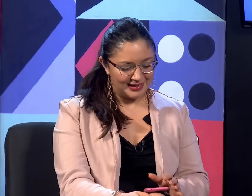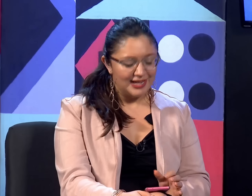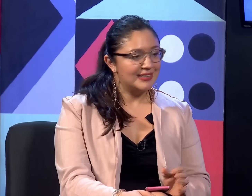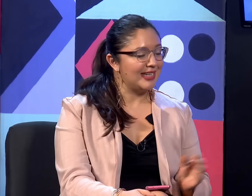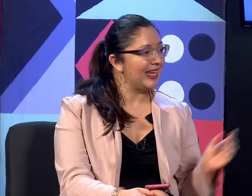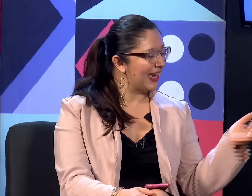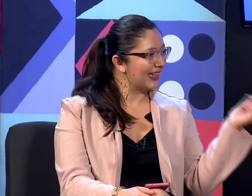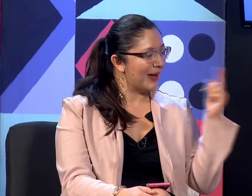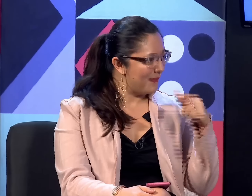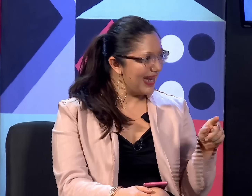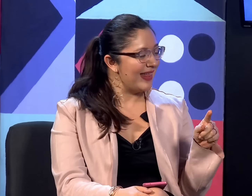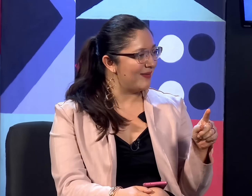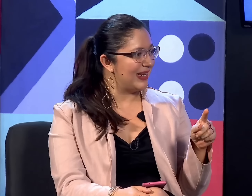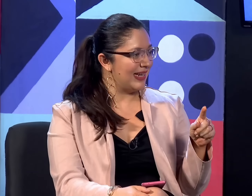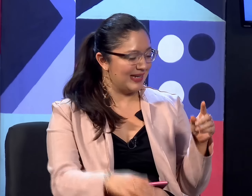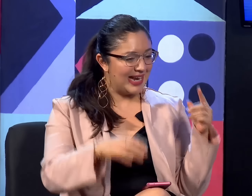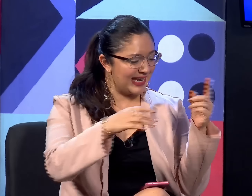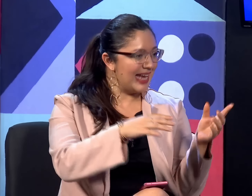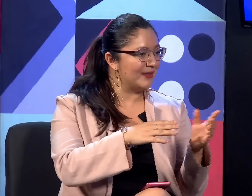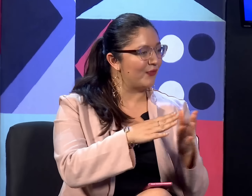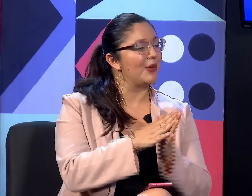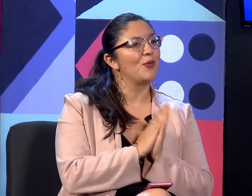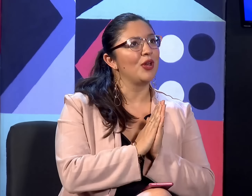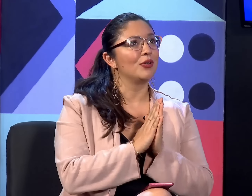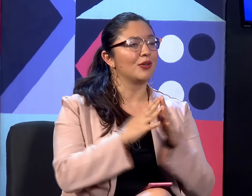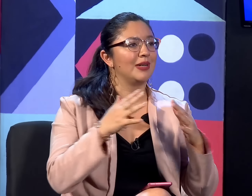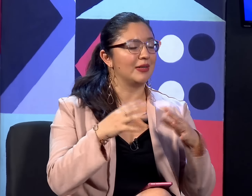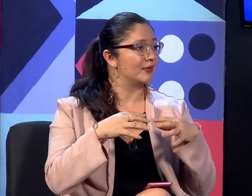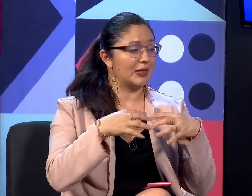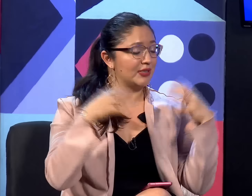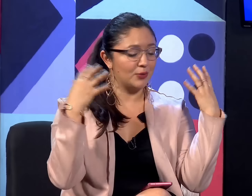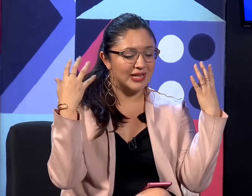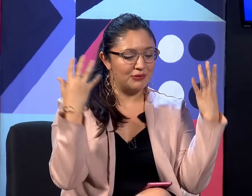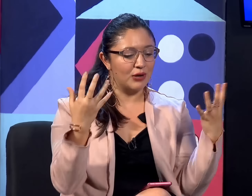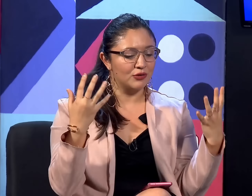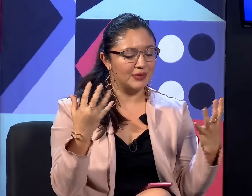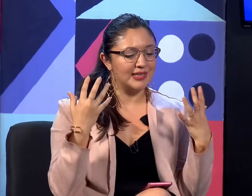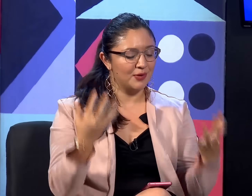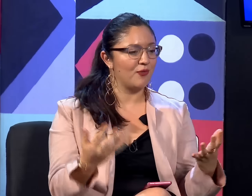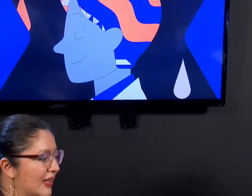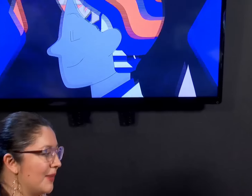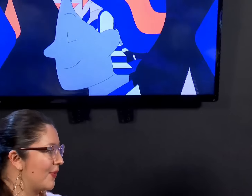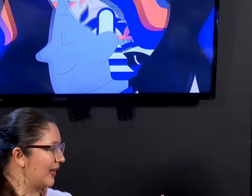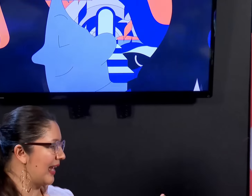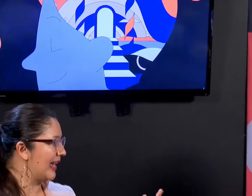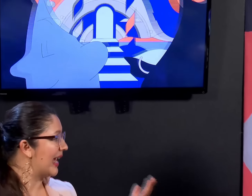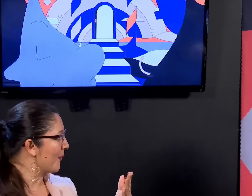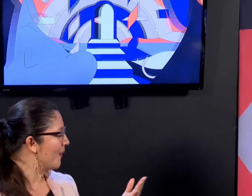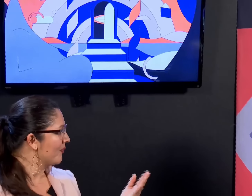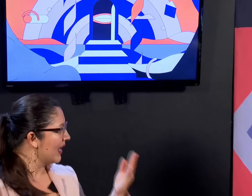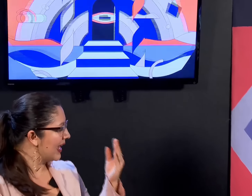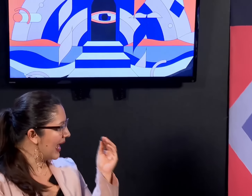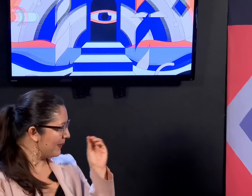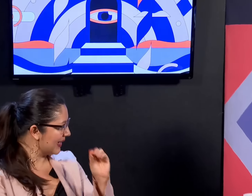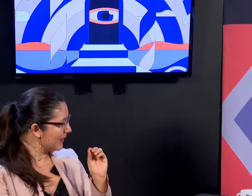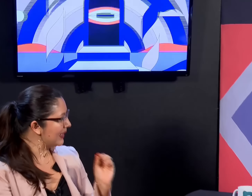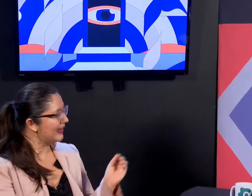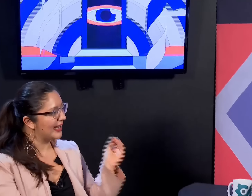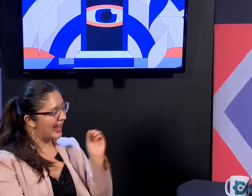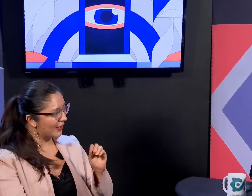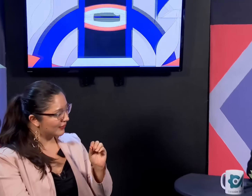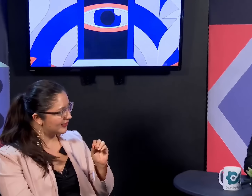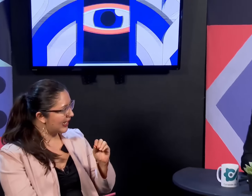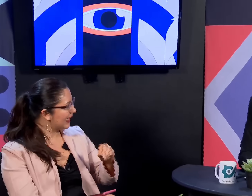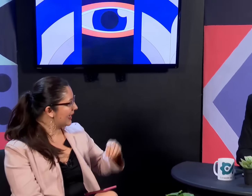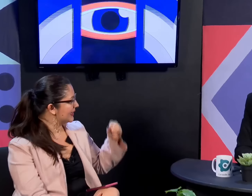parecer. Sí, y que también ella fue muy estuvo en una controversia muy fuerte porque llamó